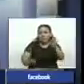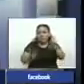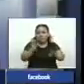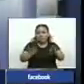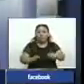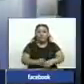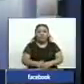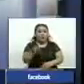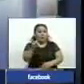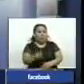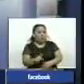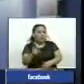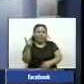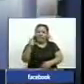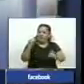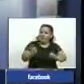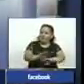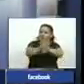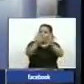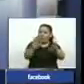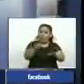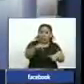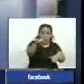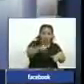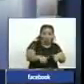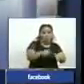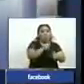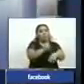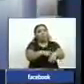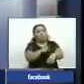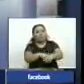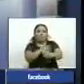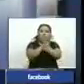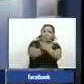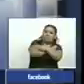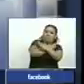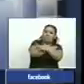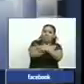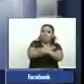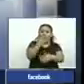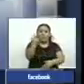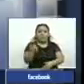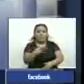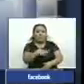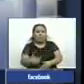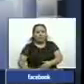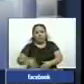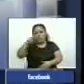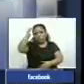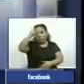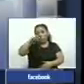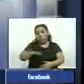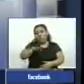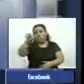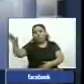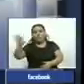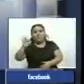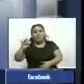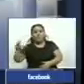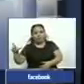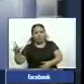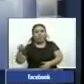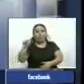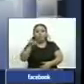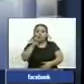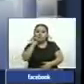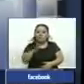momento nada parece estar claro. Claro, el Congreso comienza hoy su receso por las fiestas navideñas y el presidente también viaja a Florida para sus vacaciones. En